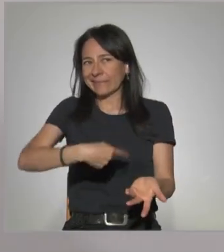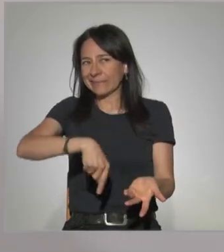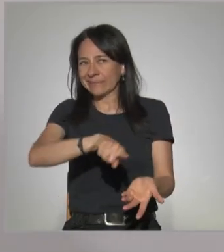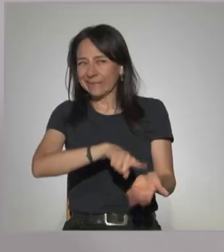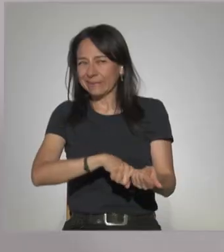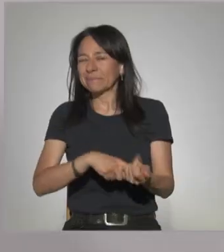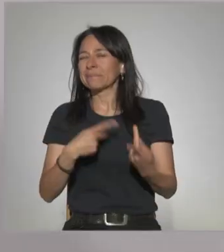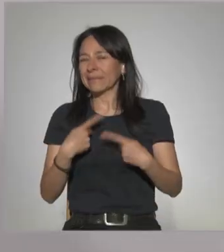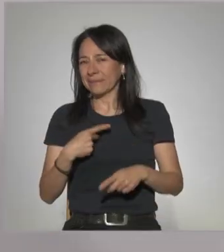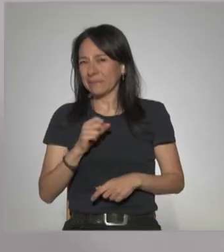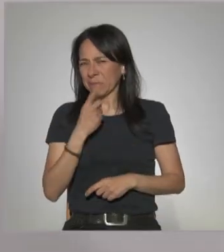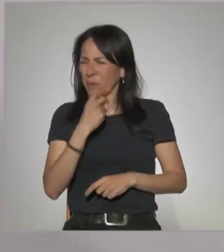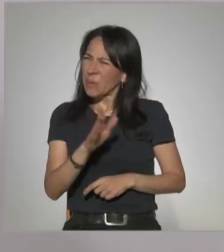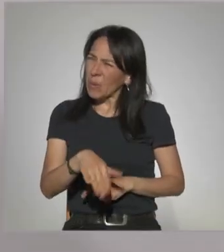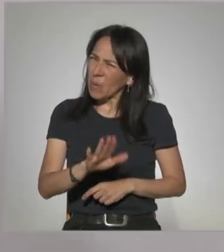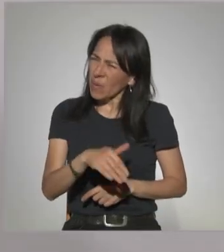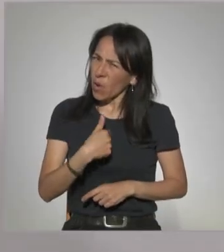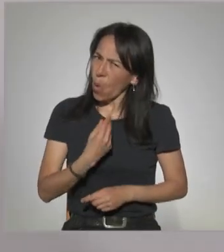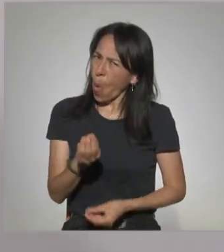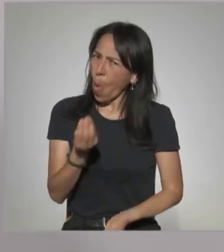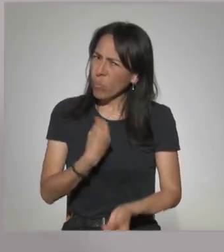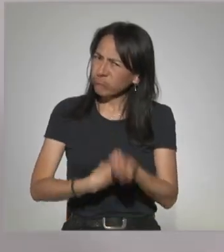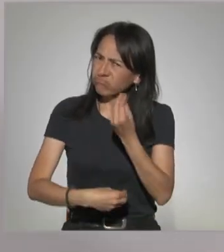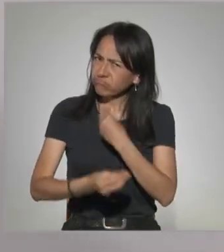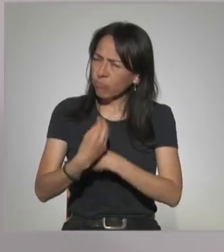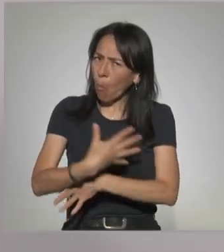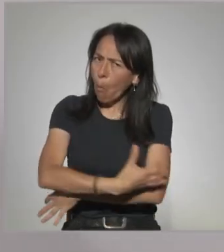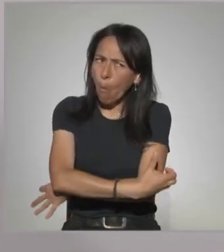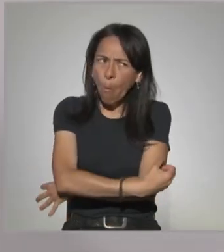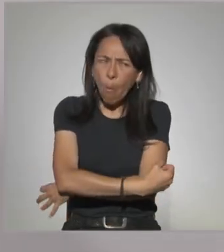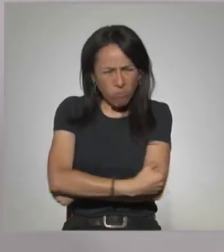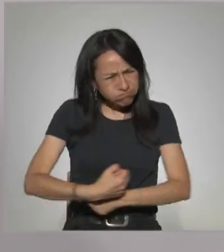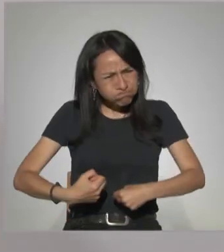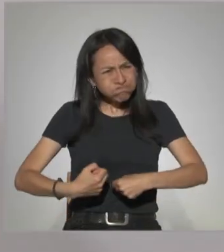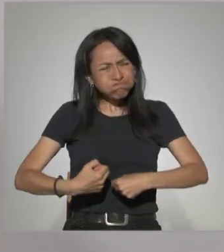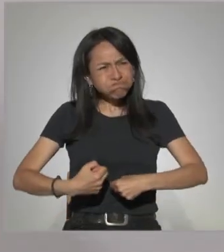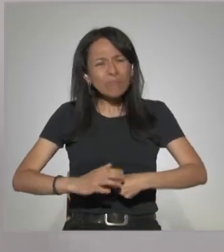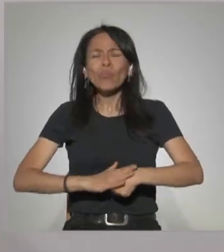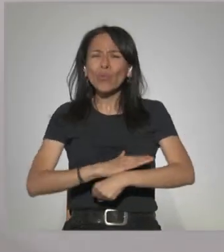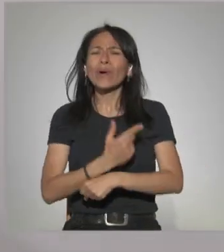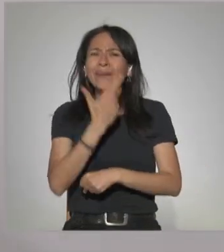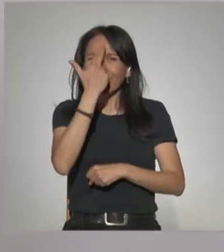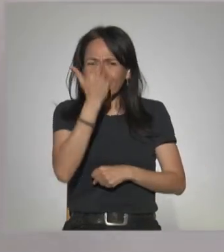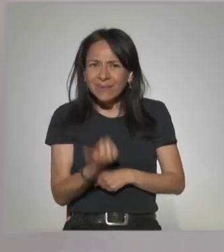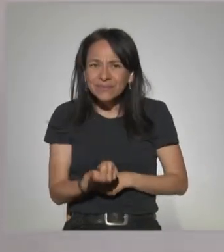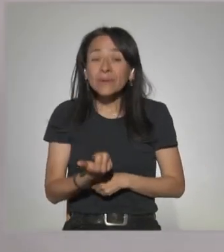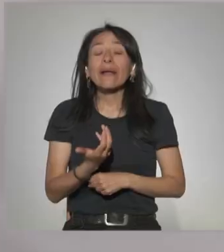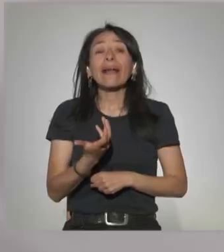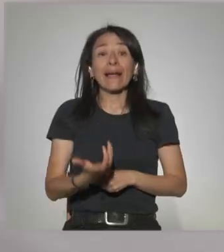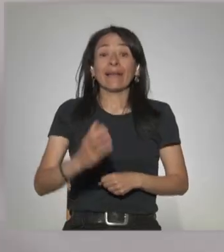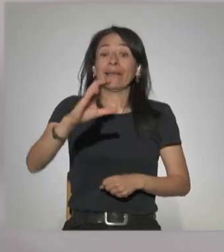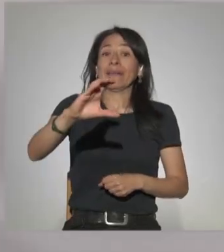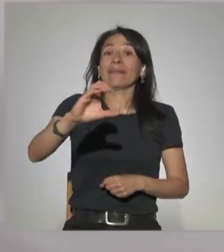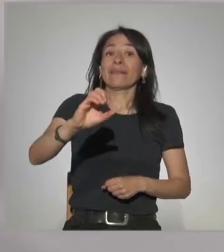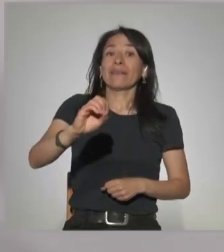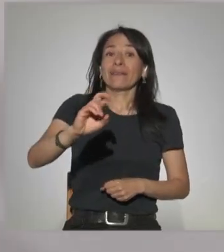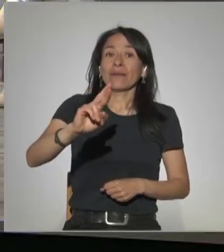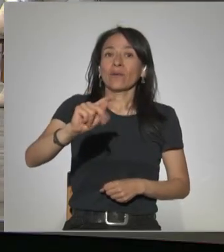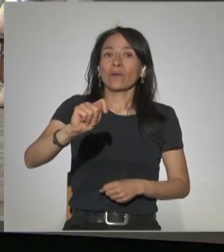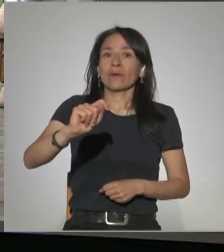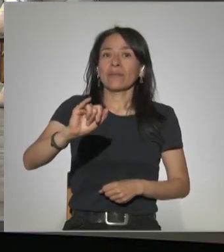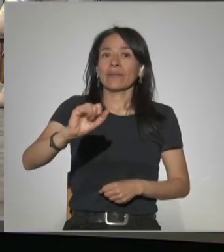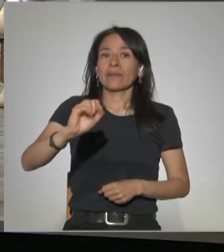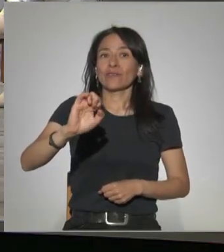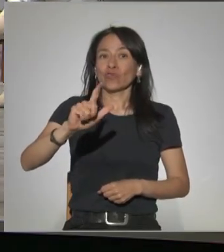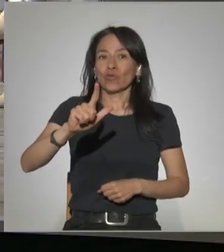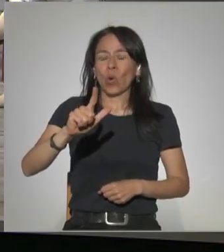engordamos cuando comemos. Y engordamos porque el cortisol a niveles prolongados